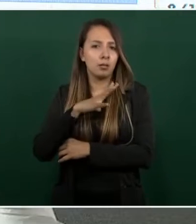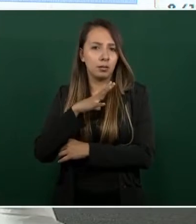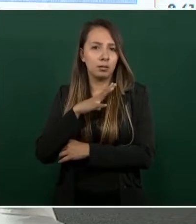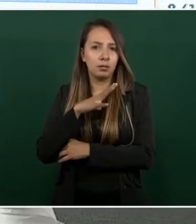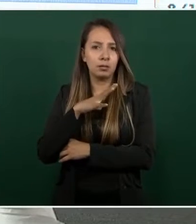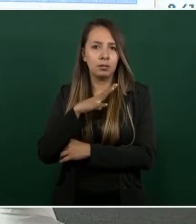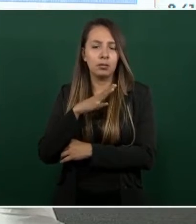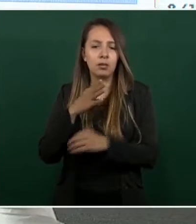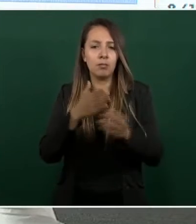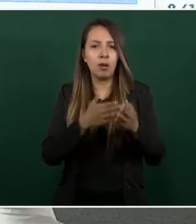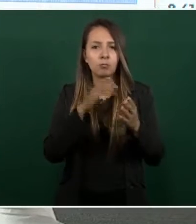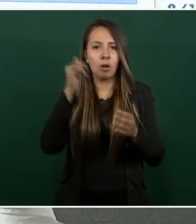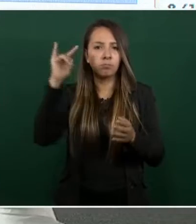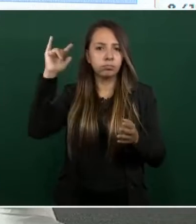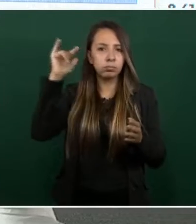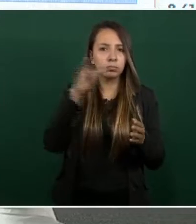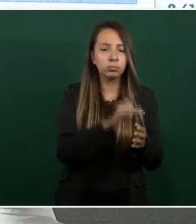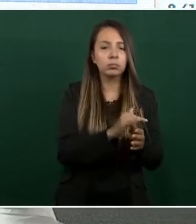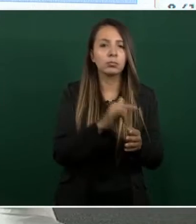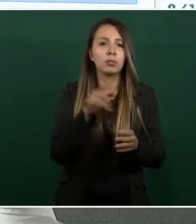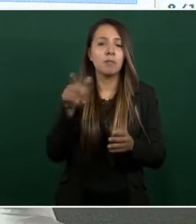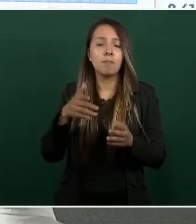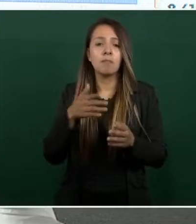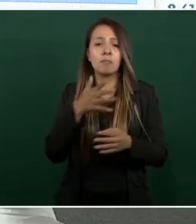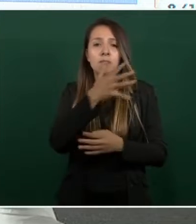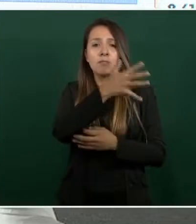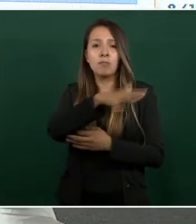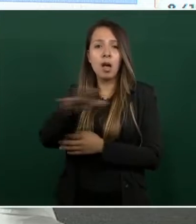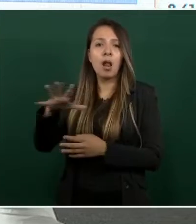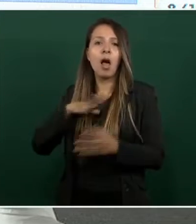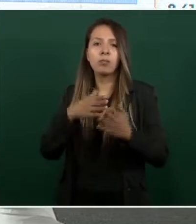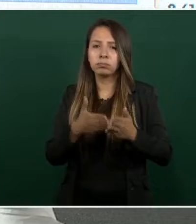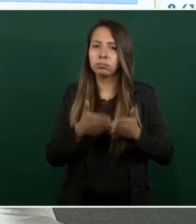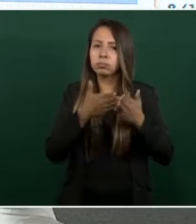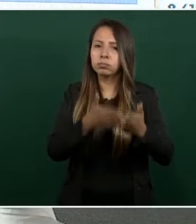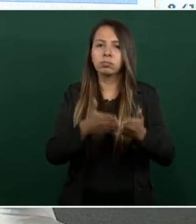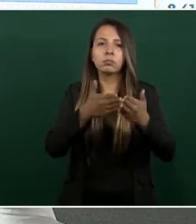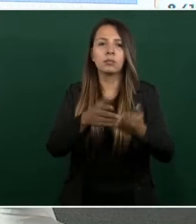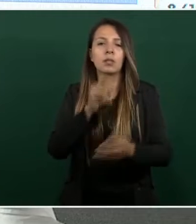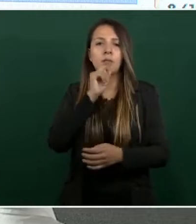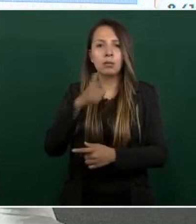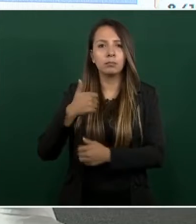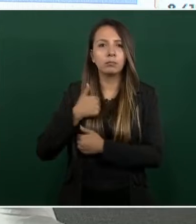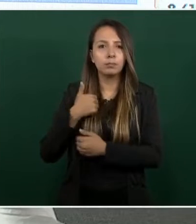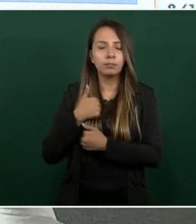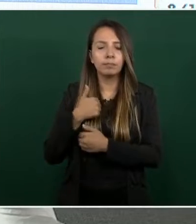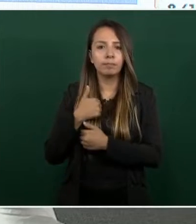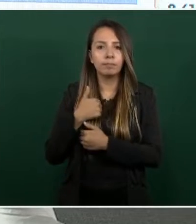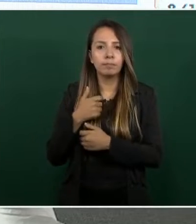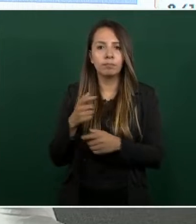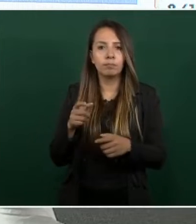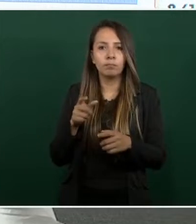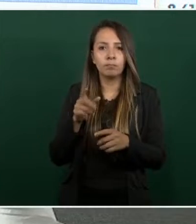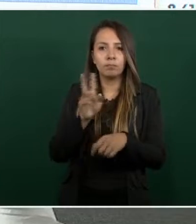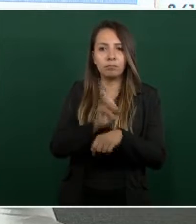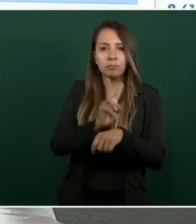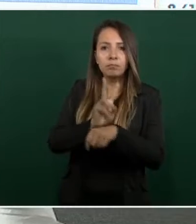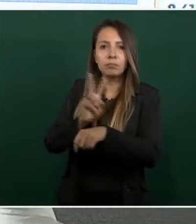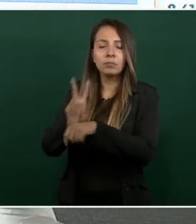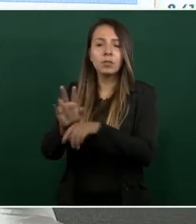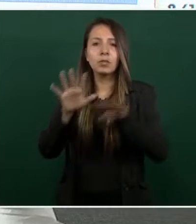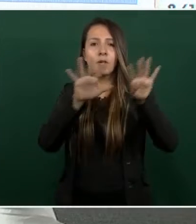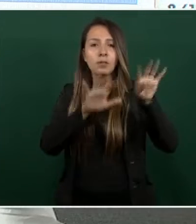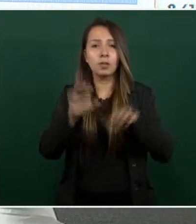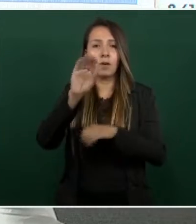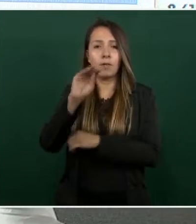escuadrones independientes también. Y en el mar, las flotillas y unidades de superficie. Lo que se llevó en este mes, 992